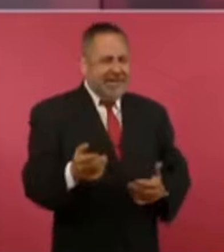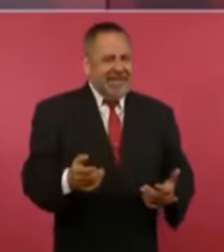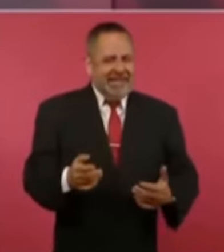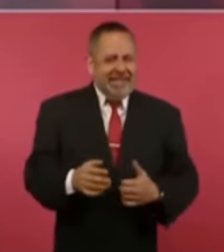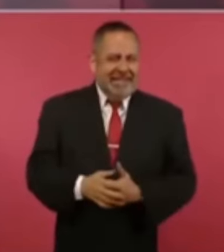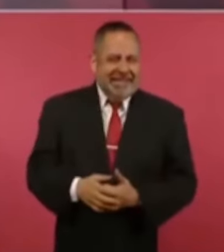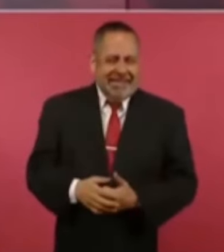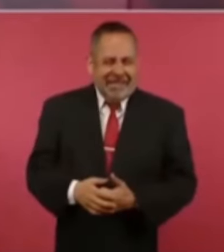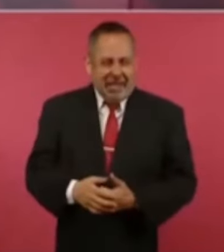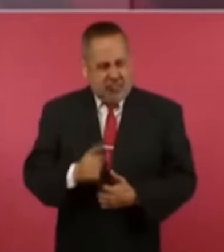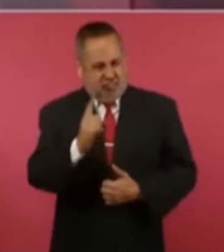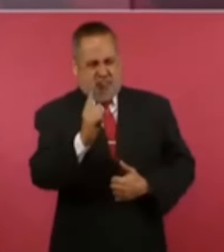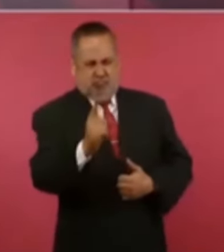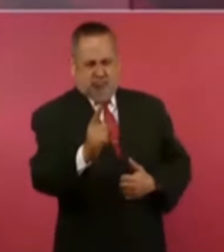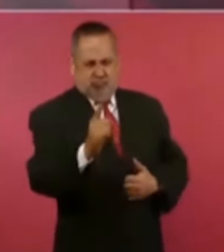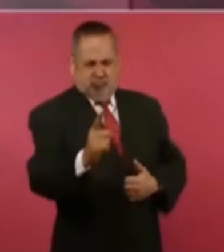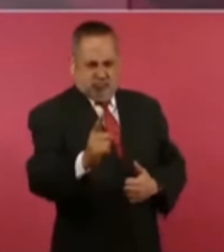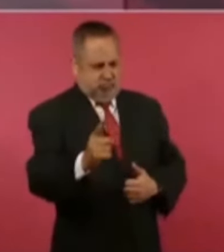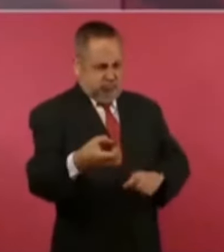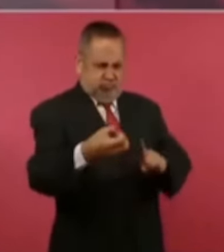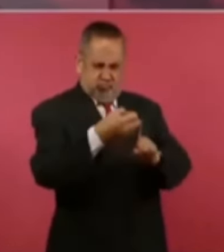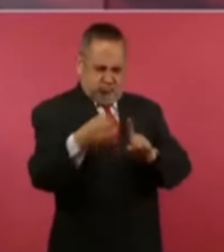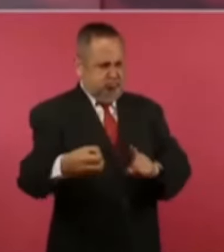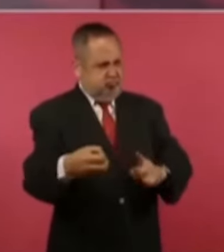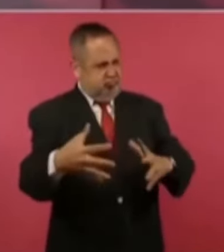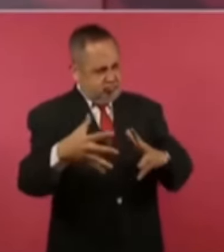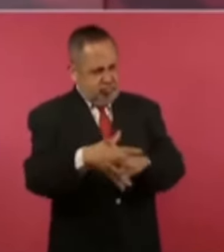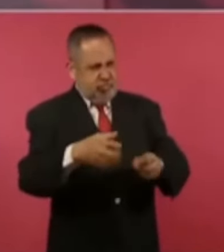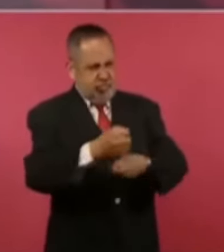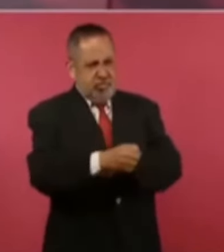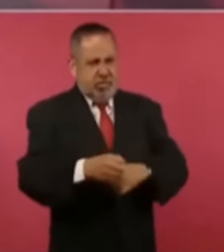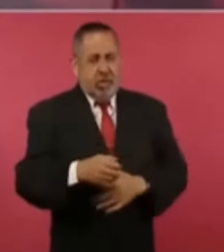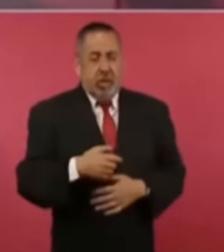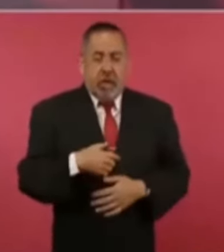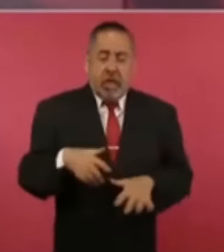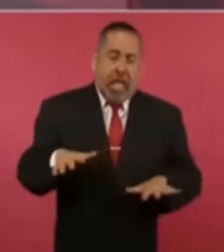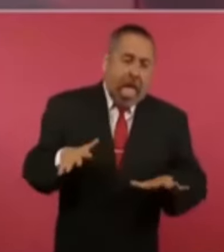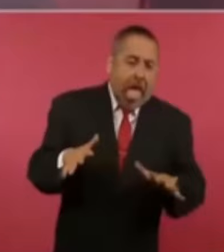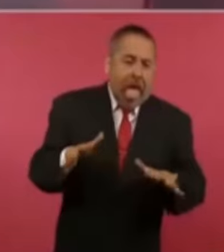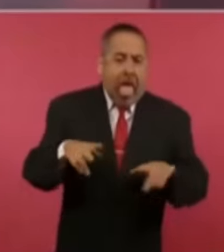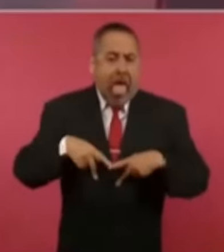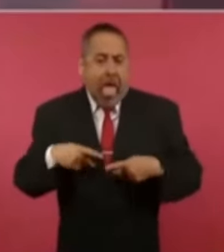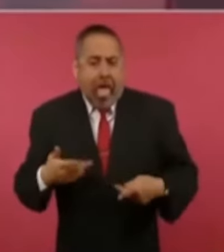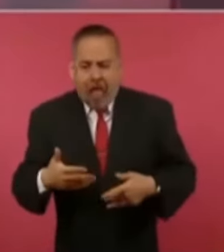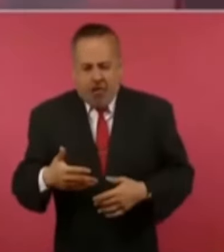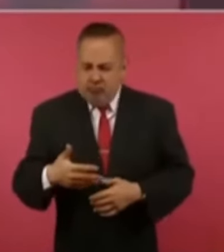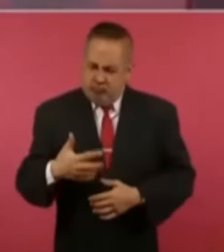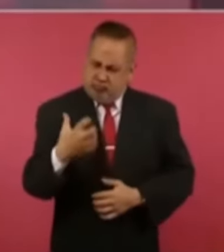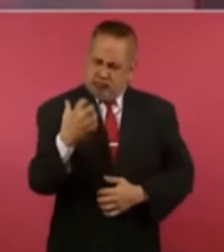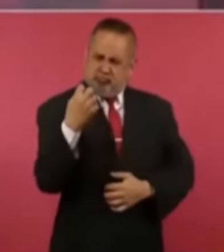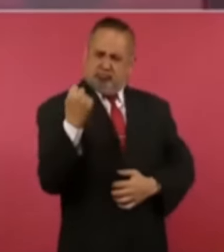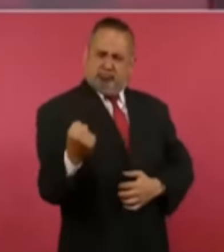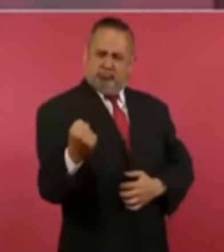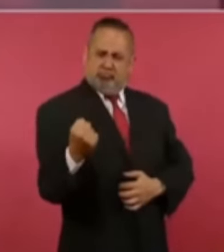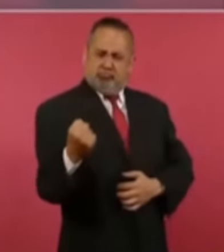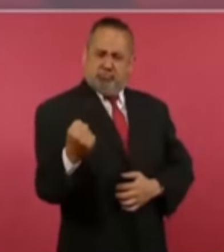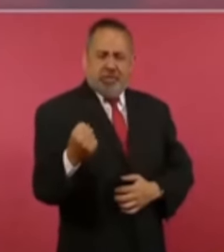que vamos a poner orden, que no me va a temblar la mano.